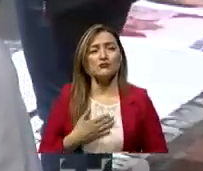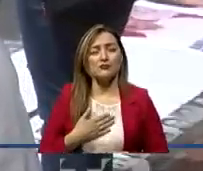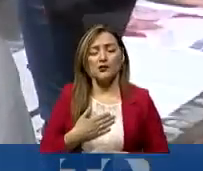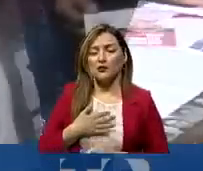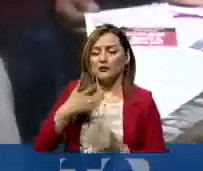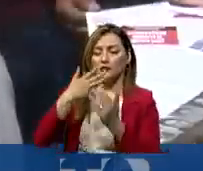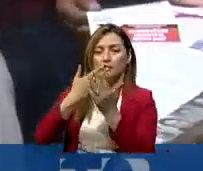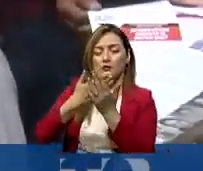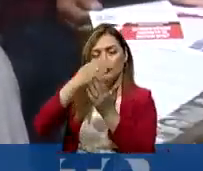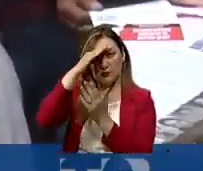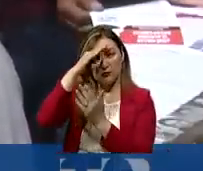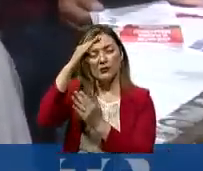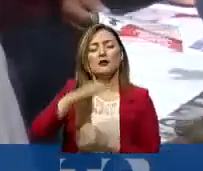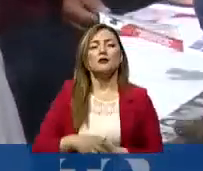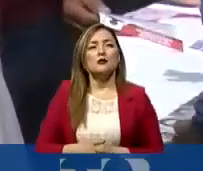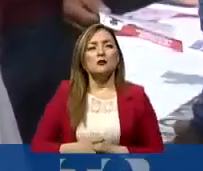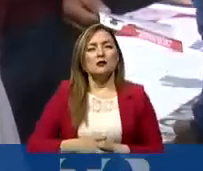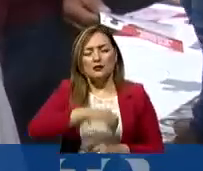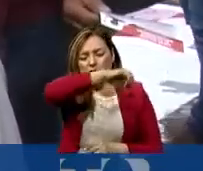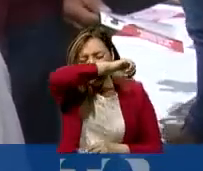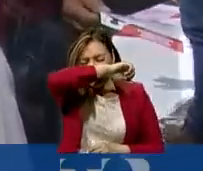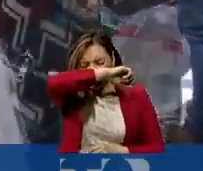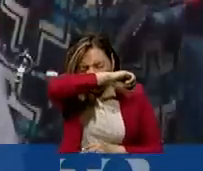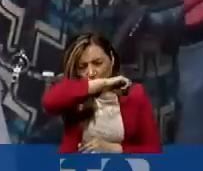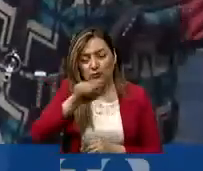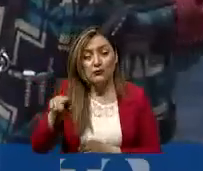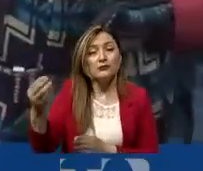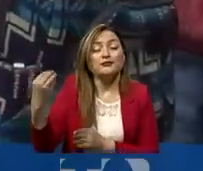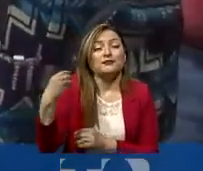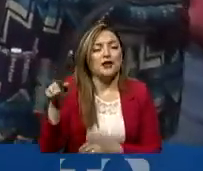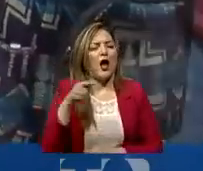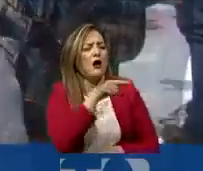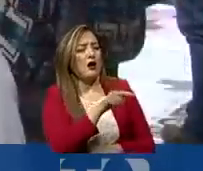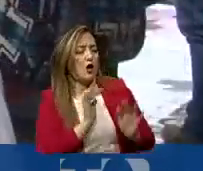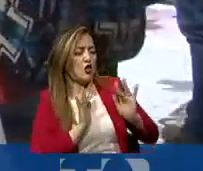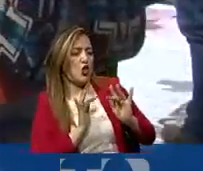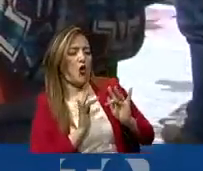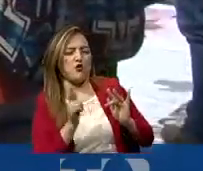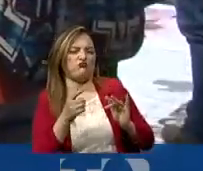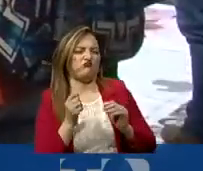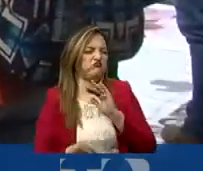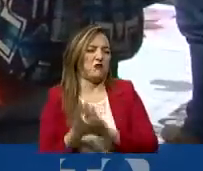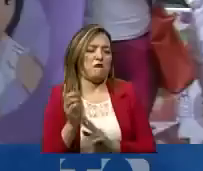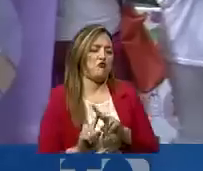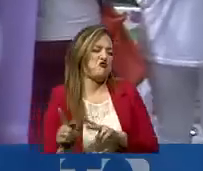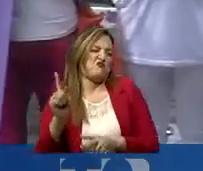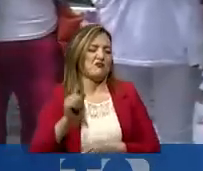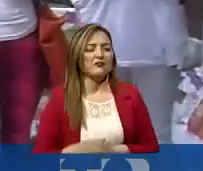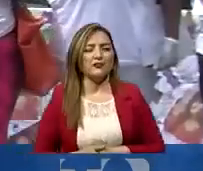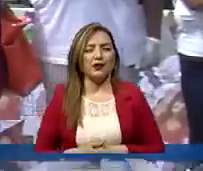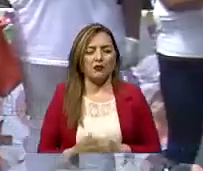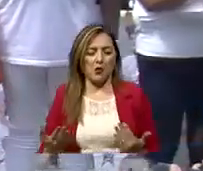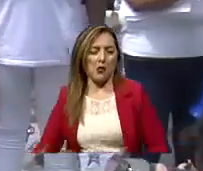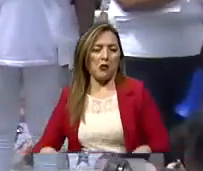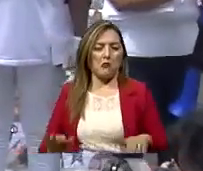la policía, solo escuchaba. Tal vez se fue con su novio. ¿Usted se llevaba con su hija? ¿No se viste provocativa? El gobierno